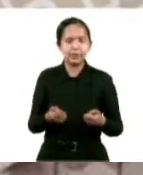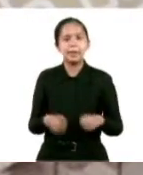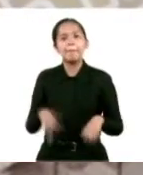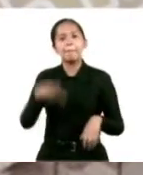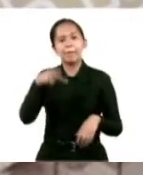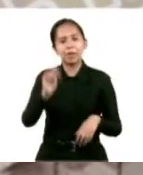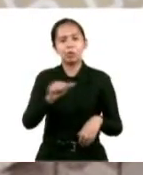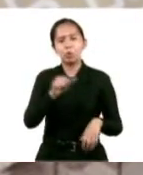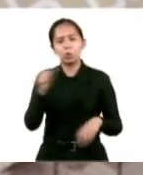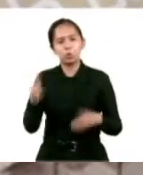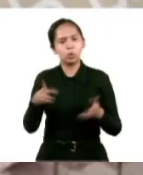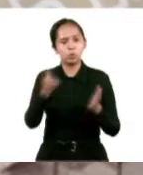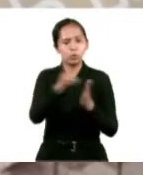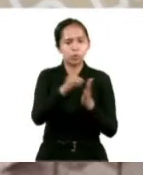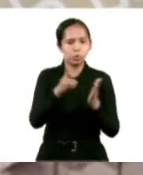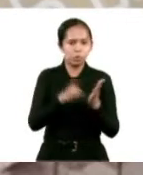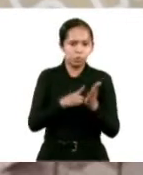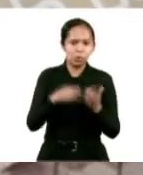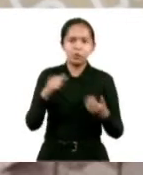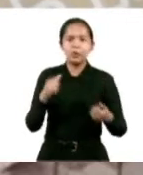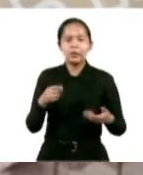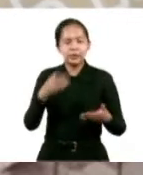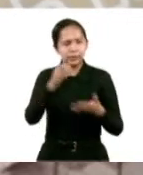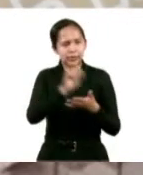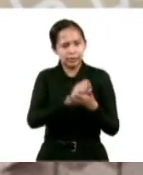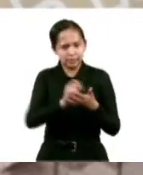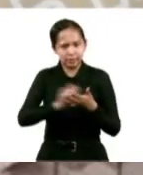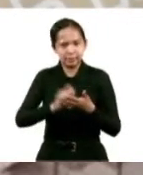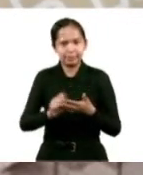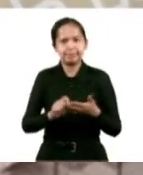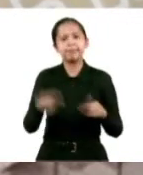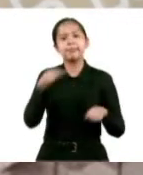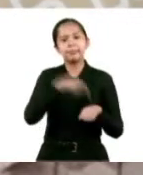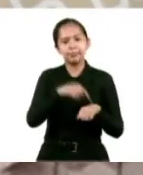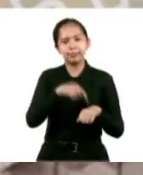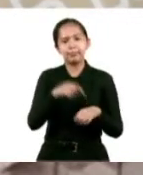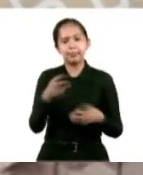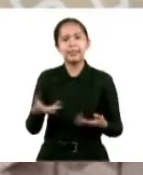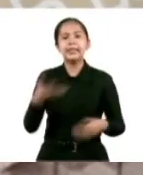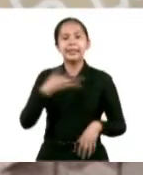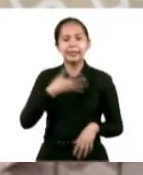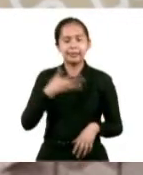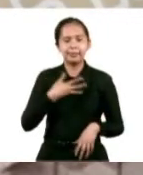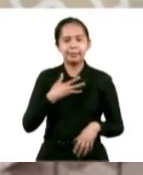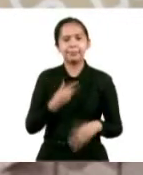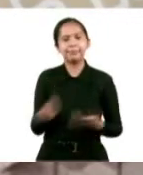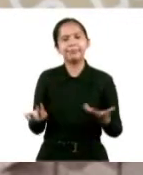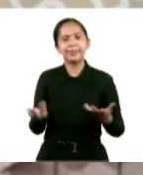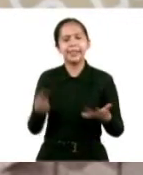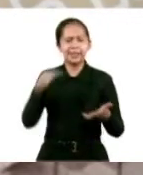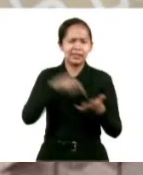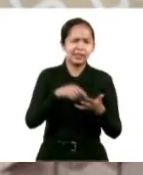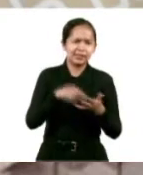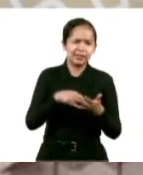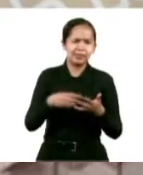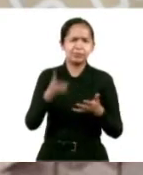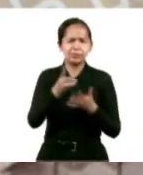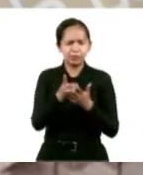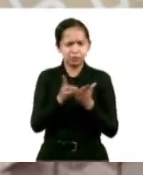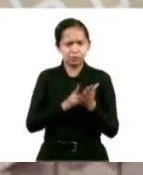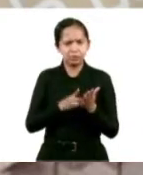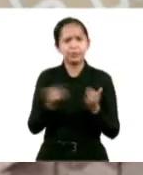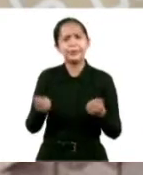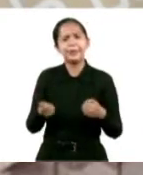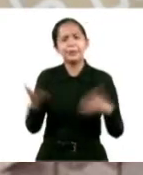otros documentos elaborados por ellos mismos. Sumado a lo anterior, en el documento se confunden